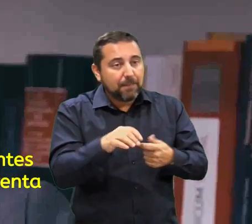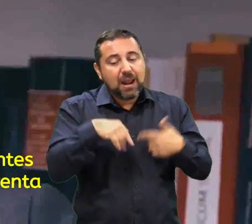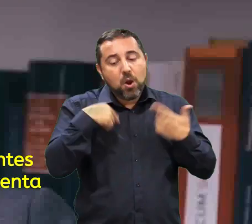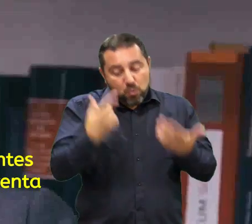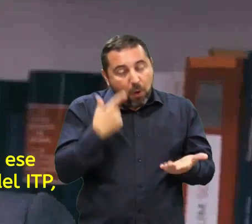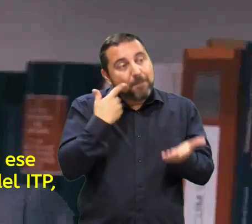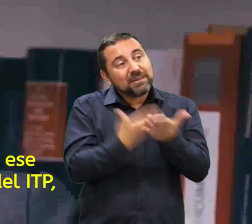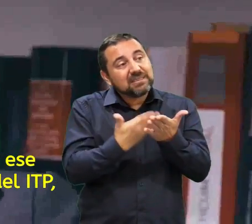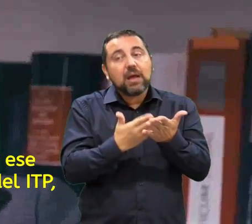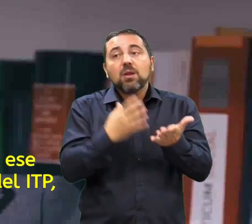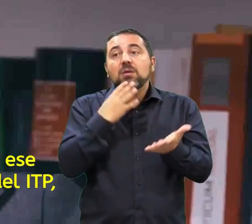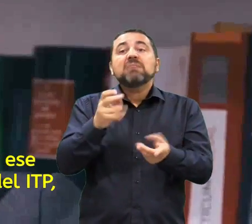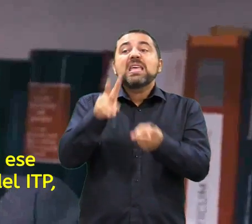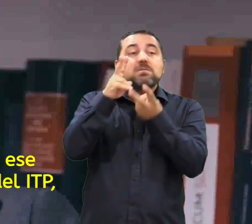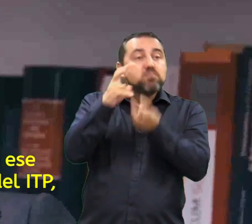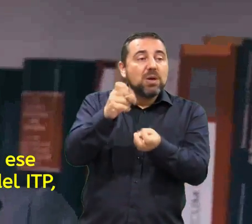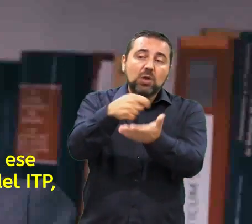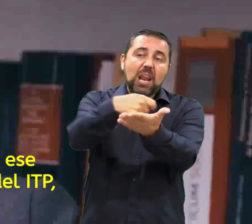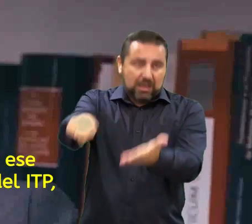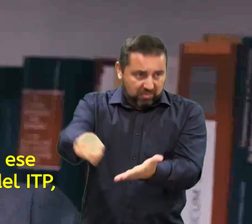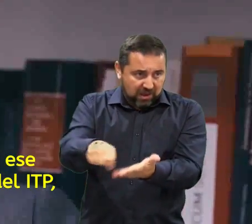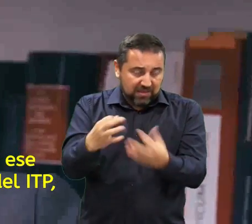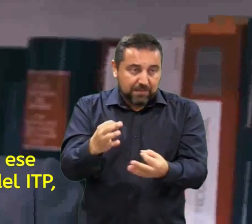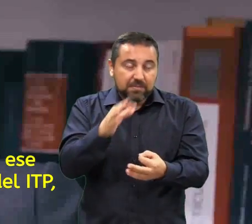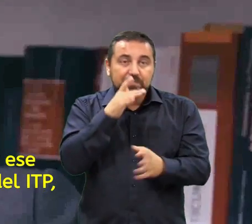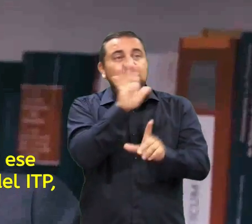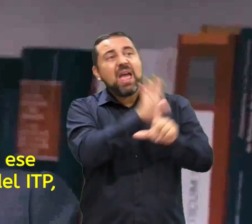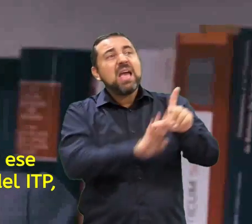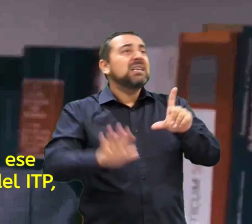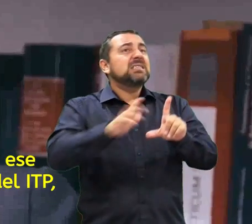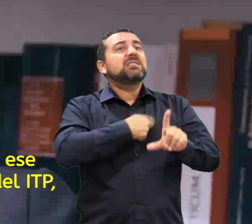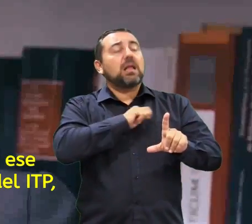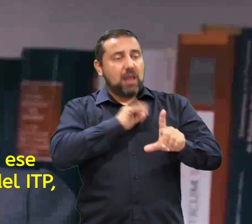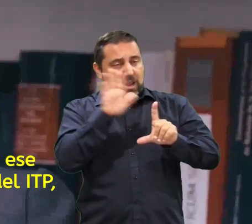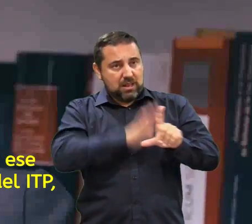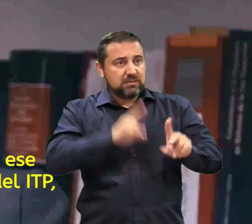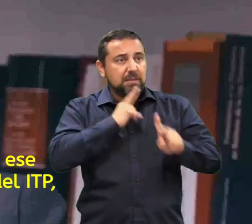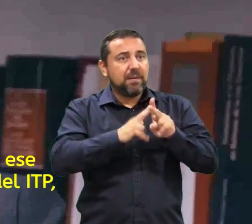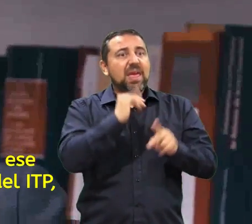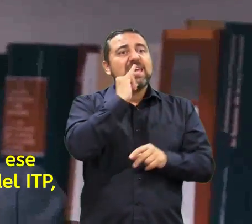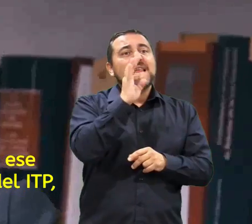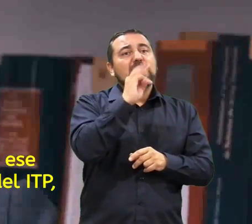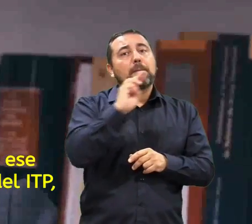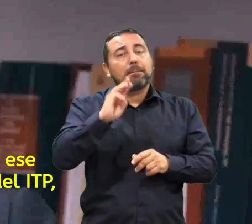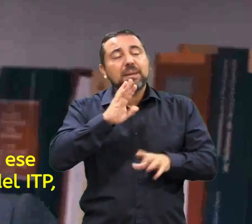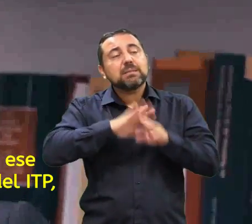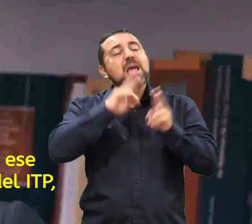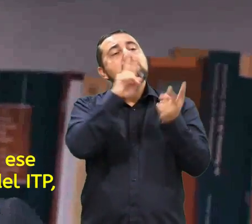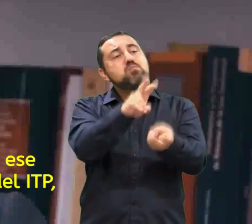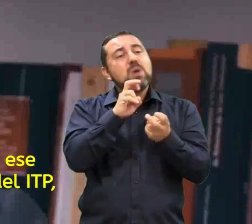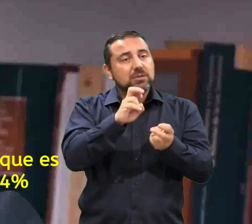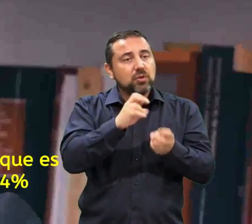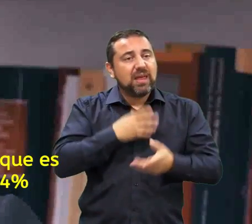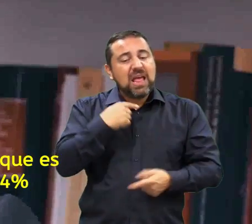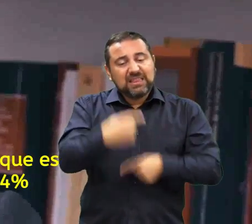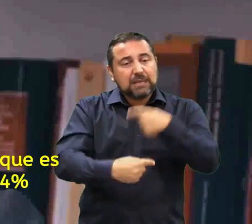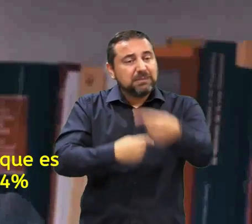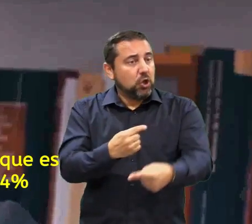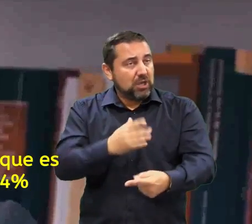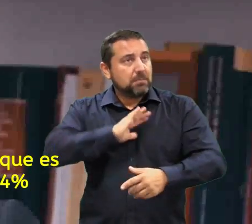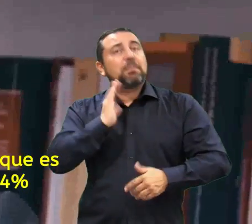una compra-venta es precisamente para presentarla y liquidar ese impuesto, que a nivel estatal, digamos, el marco del ITP, impuesto